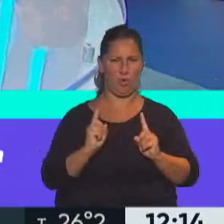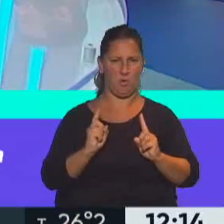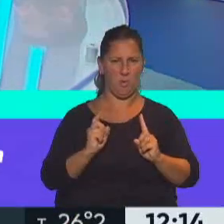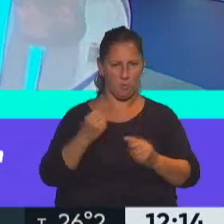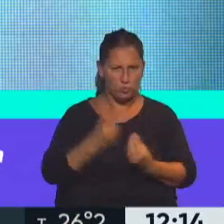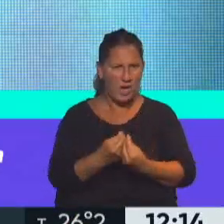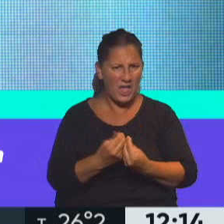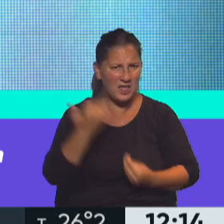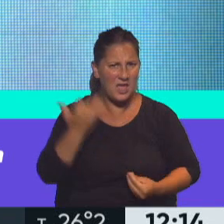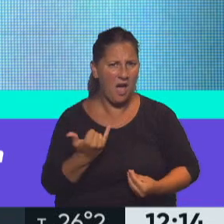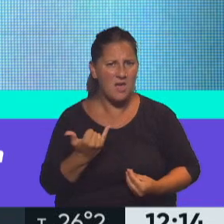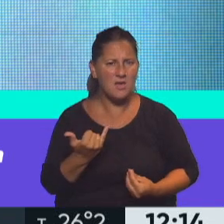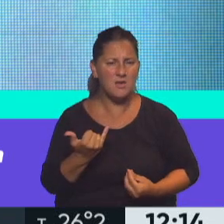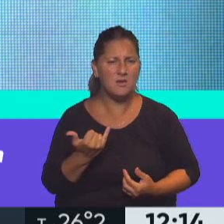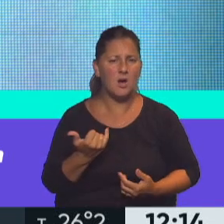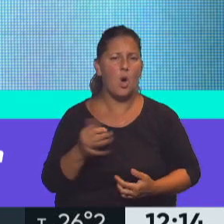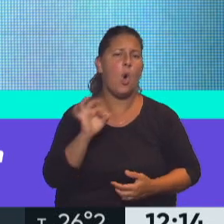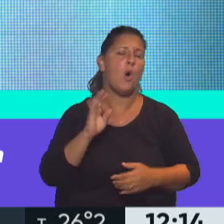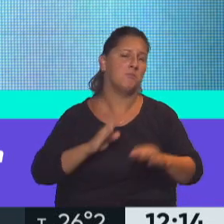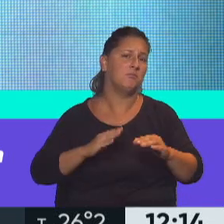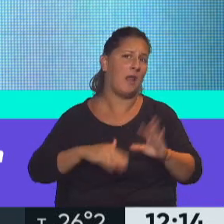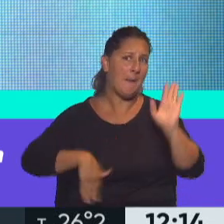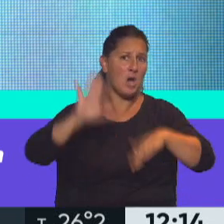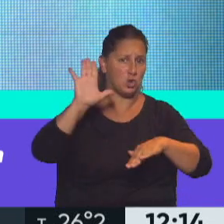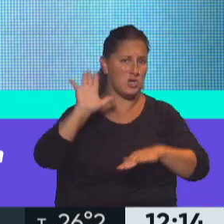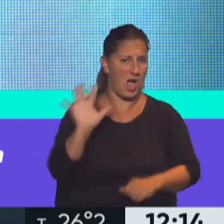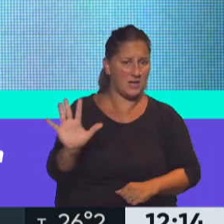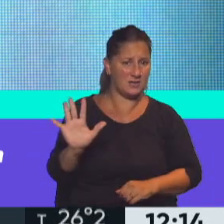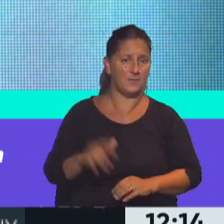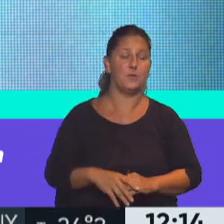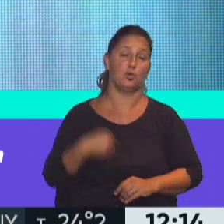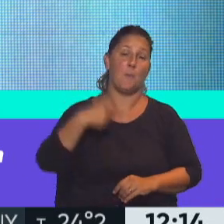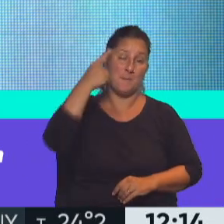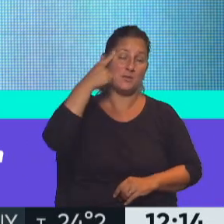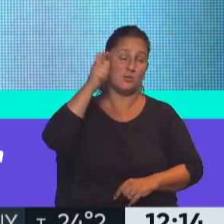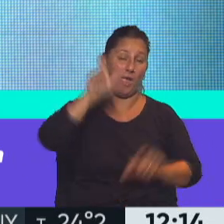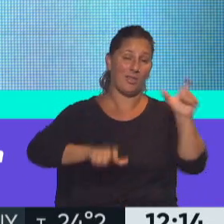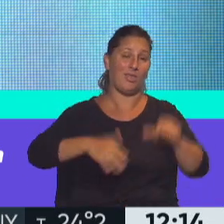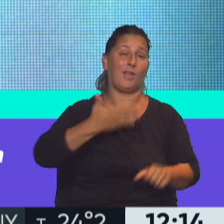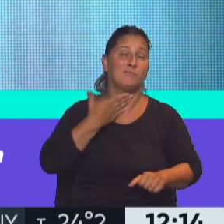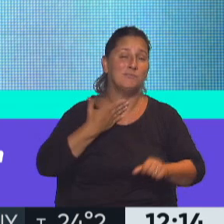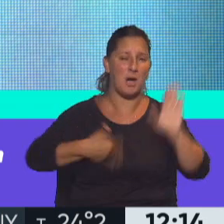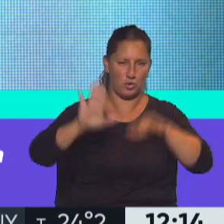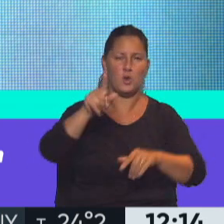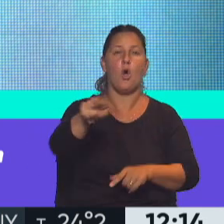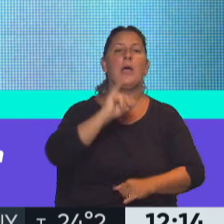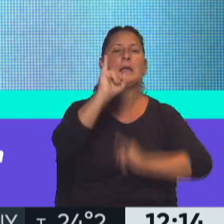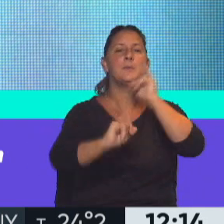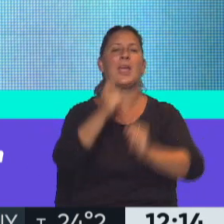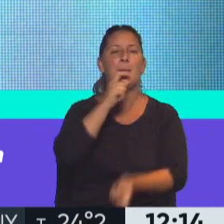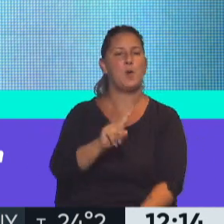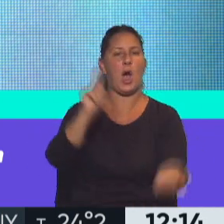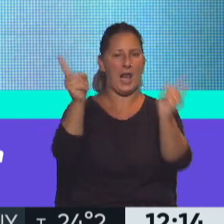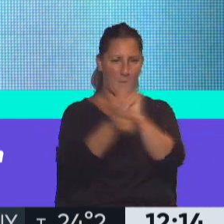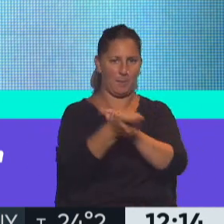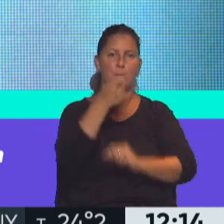casos habrá de esto? Seguramente muchos o la mayoría. Mirá, yo creo que la mayoría, pero te lo voy a decir al revés. A ver. Suponete que yo tengo